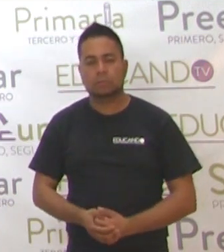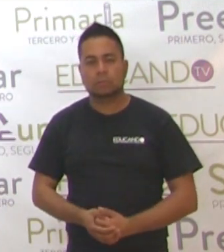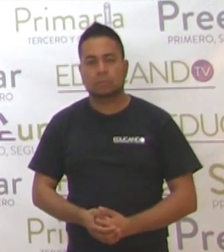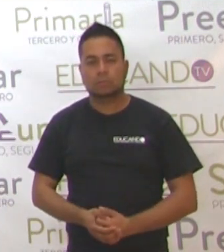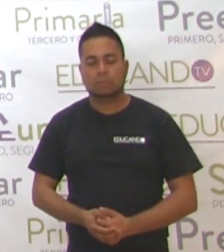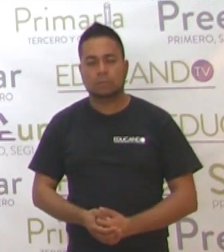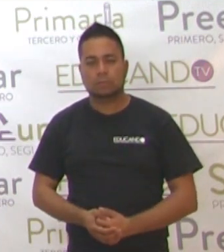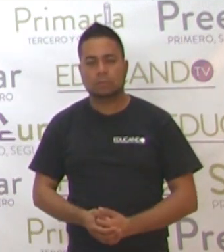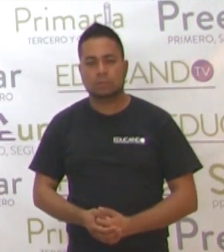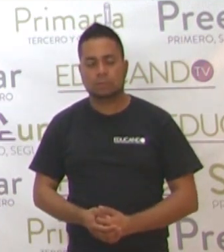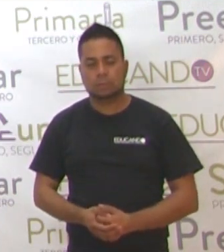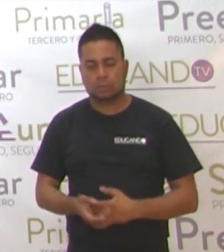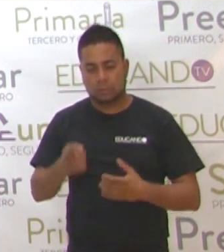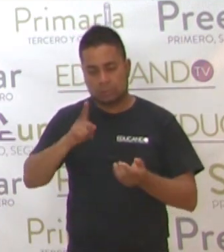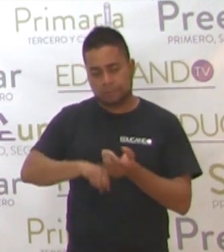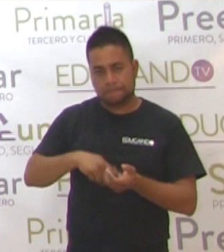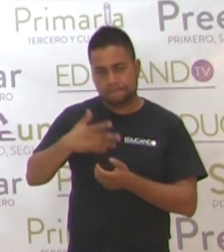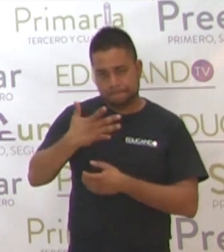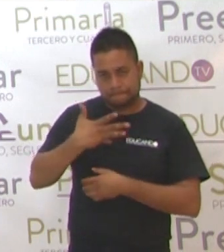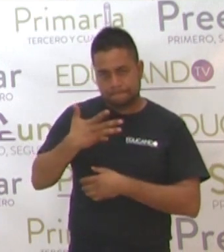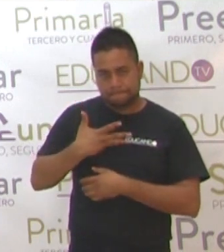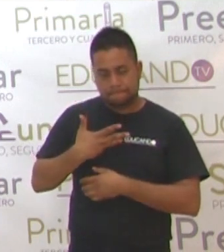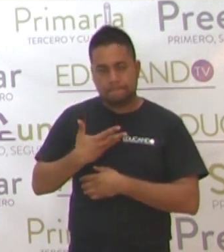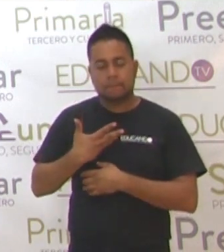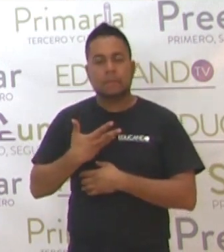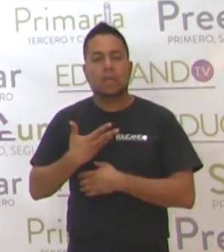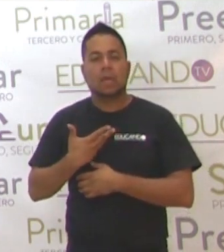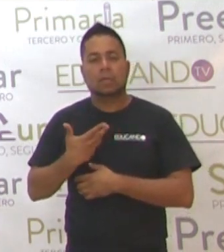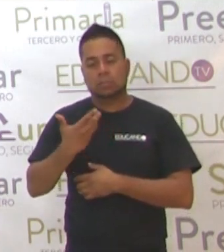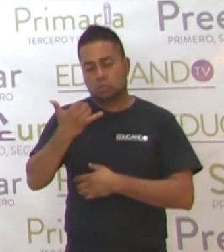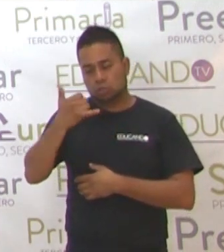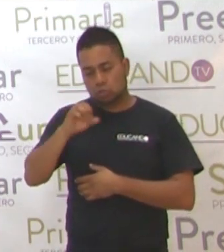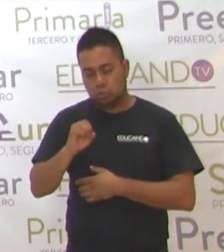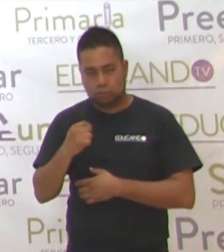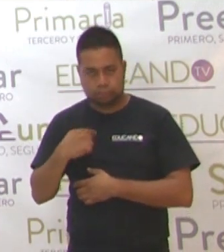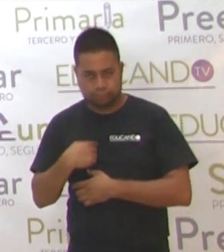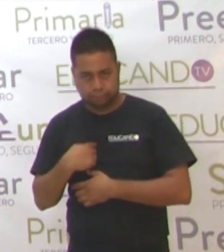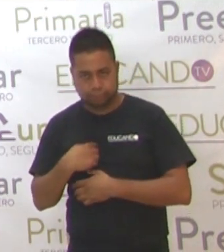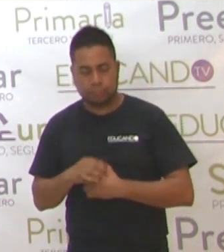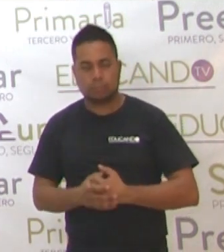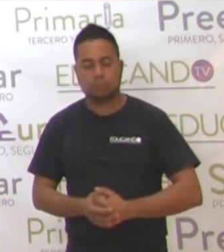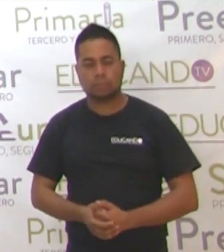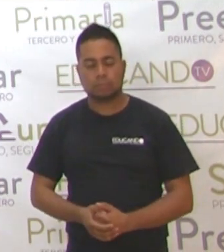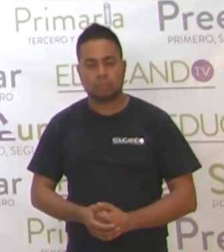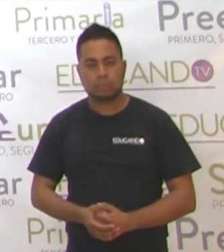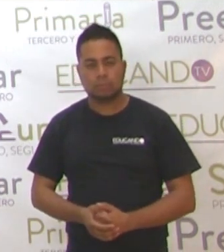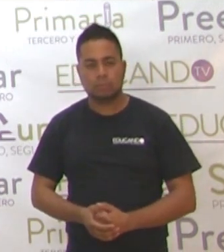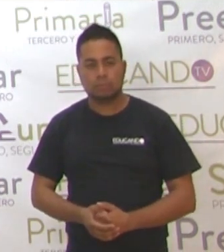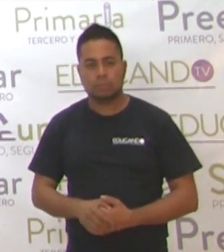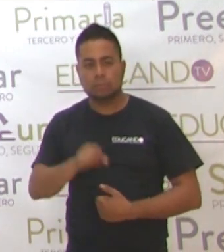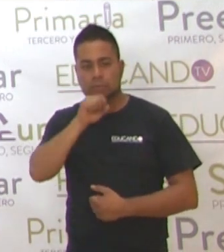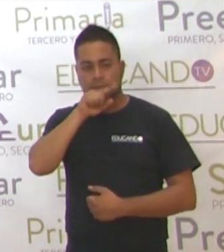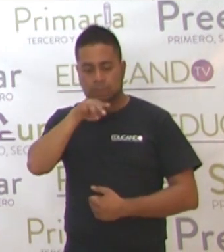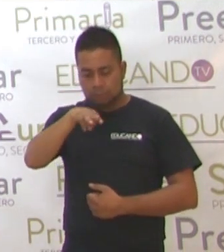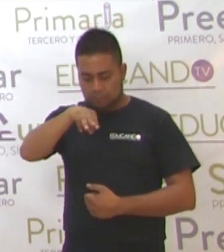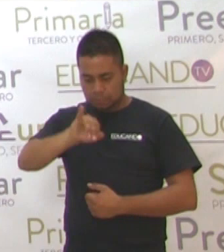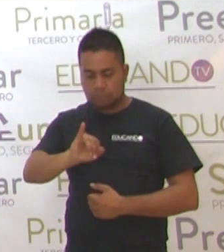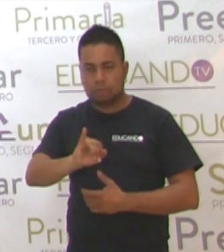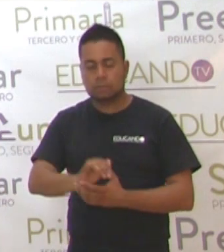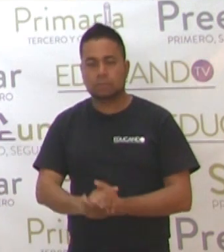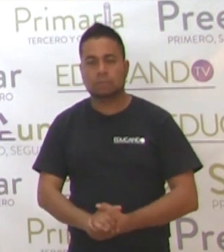y yo bien también vamos a encontrar el me